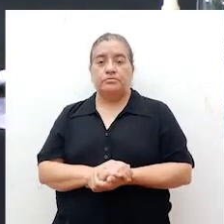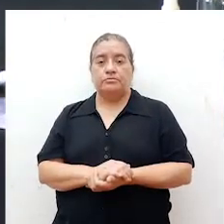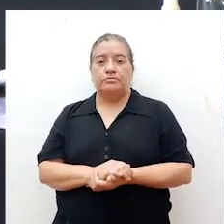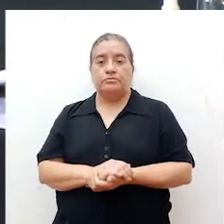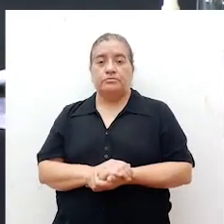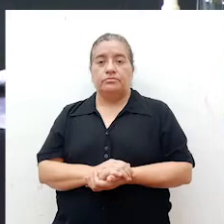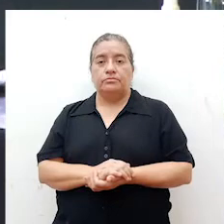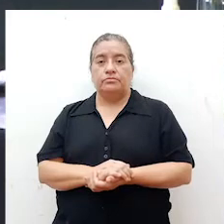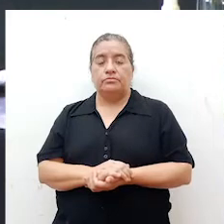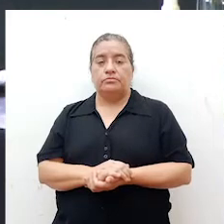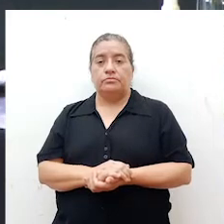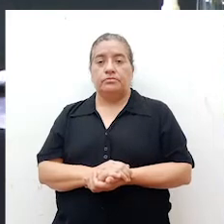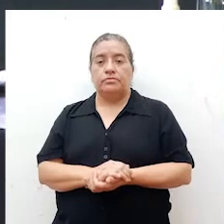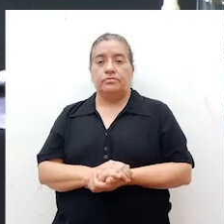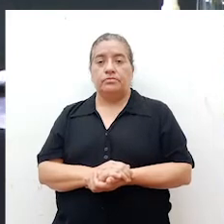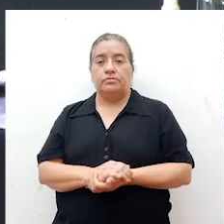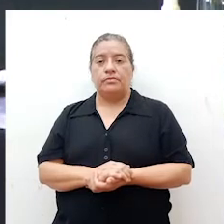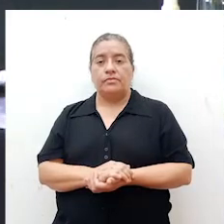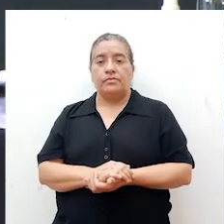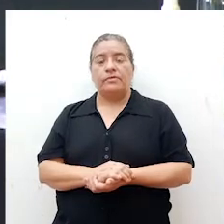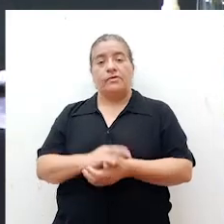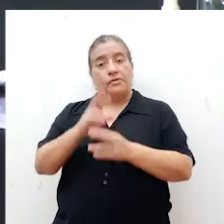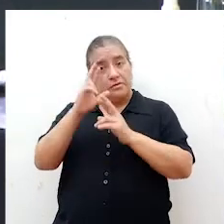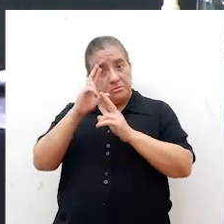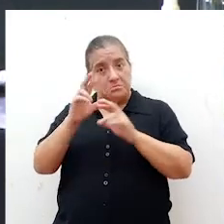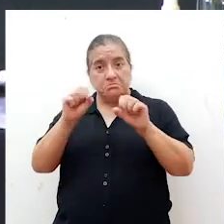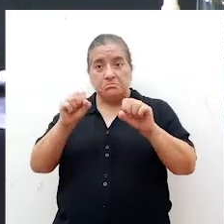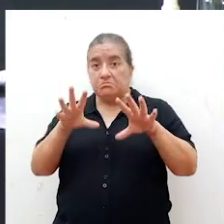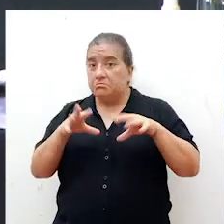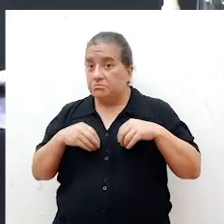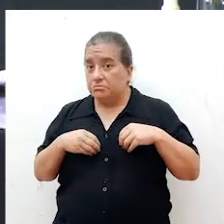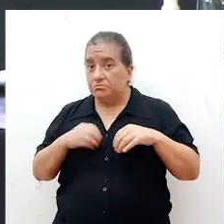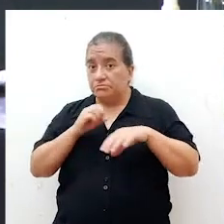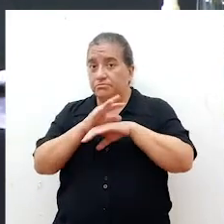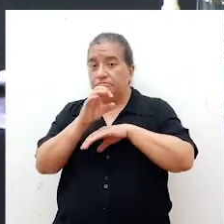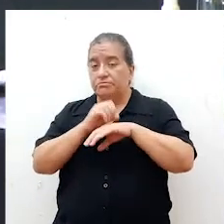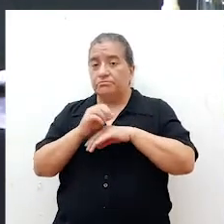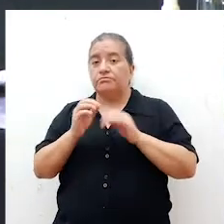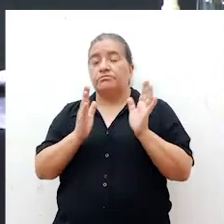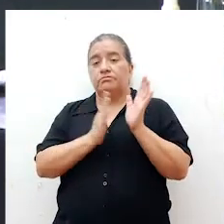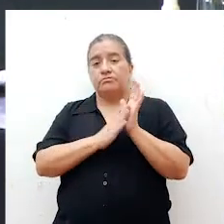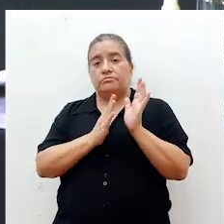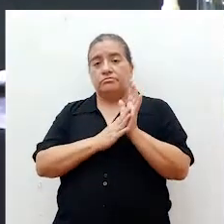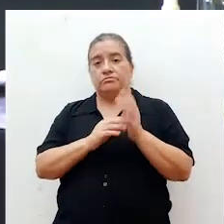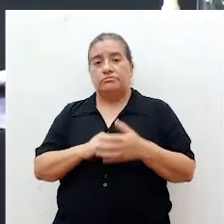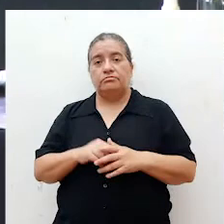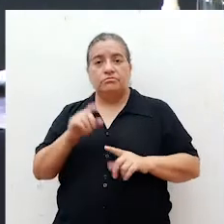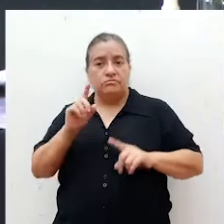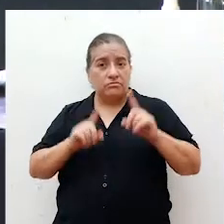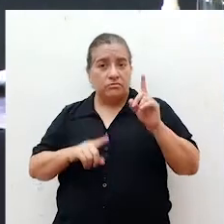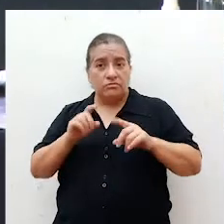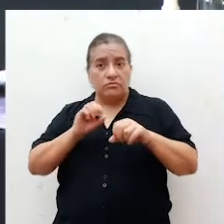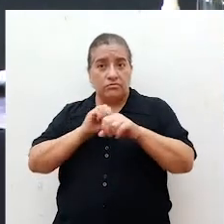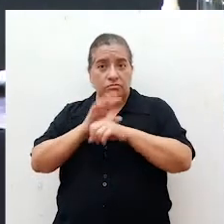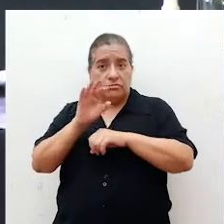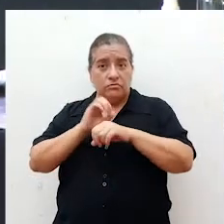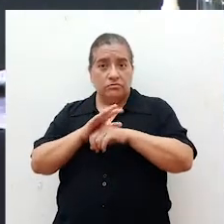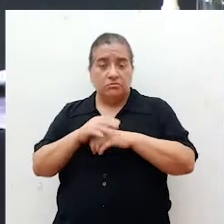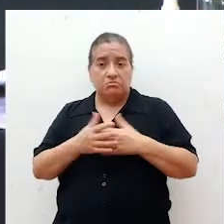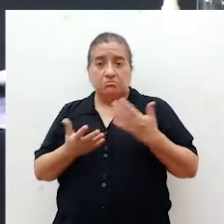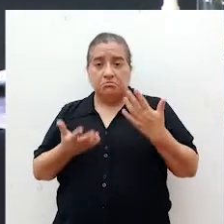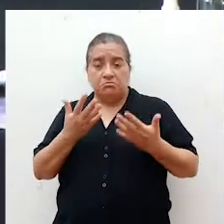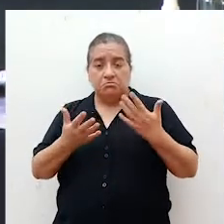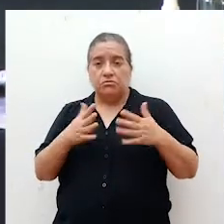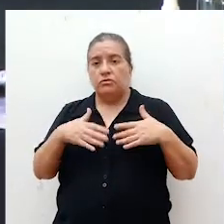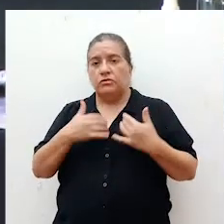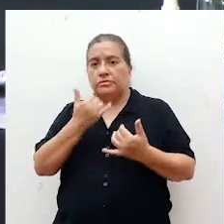oficios que ha enviado, para que precisamente se haga caso a las recomendaciones de la Defensoría. Nosotros admitimos